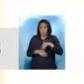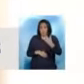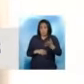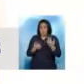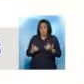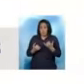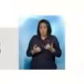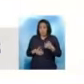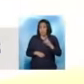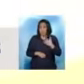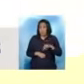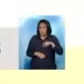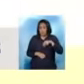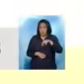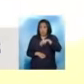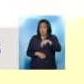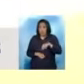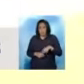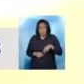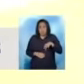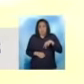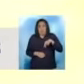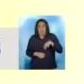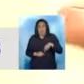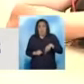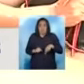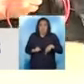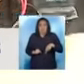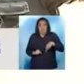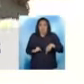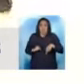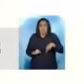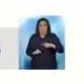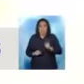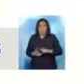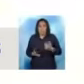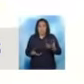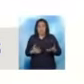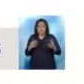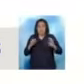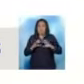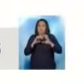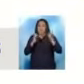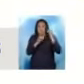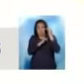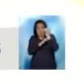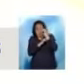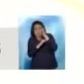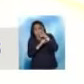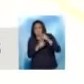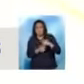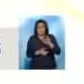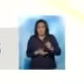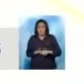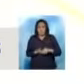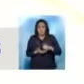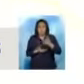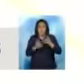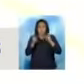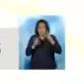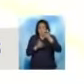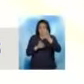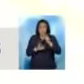estos momentos tenemos que estar caminando de cuclillas para poder evitar que nuestros equipos de transmisión, la cámara de Cristian Luque, el equipo de transmisión